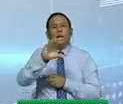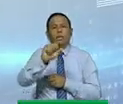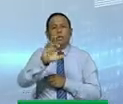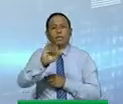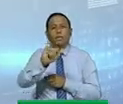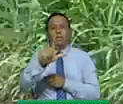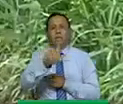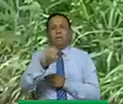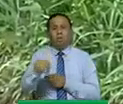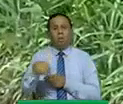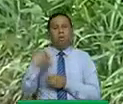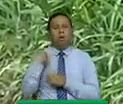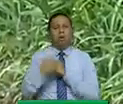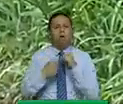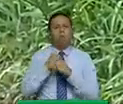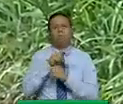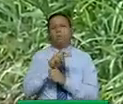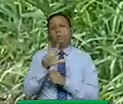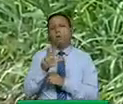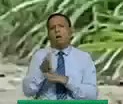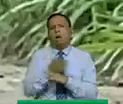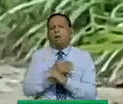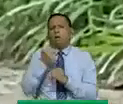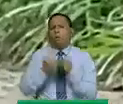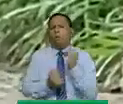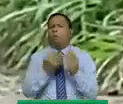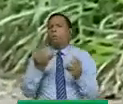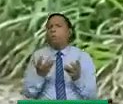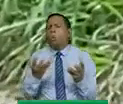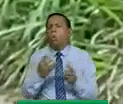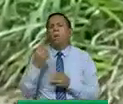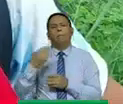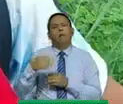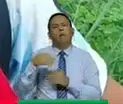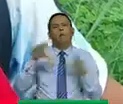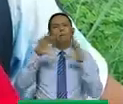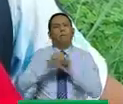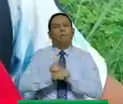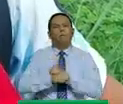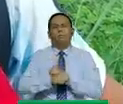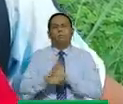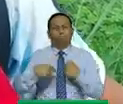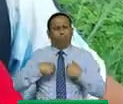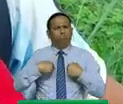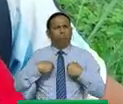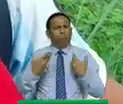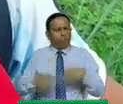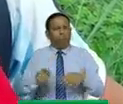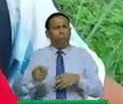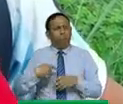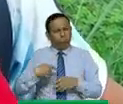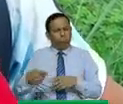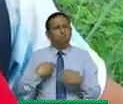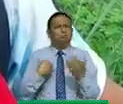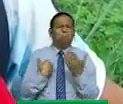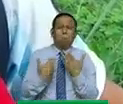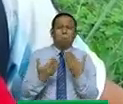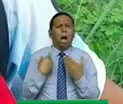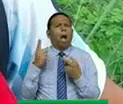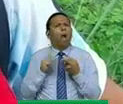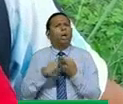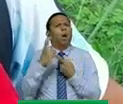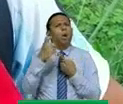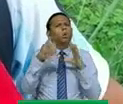años, quien fue visto por última vez la noche del miércoles. Y estuve con él hasta las 11 de la noche, justamente,